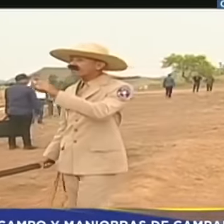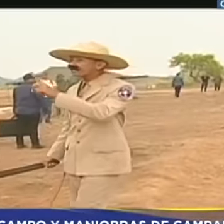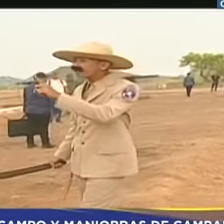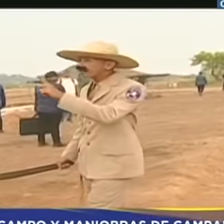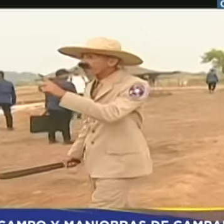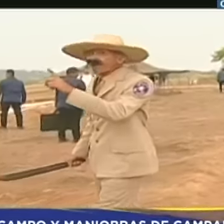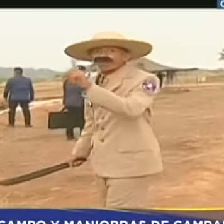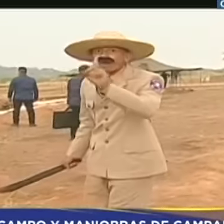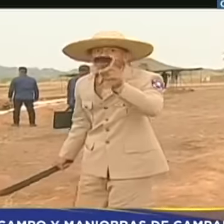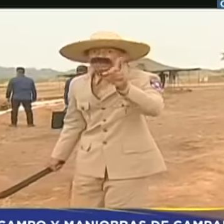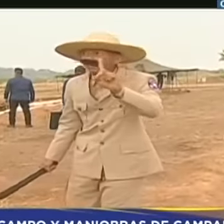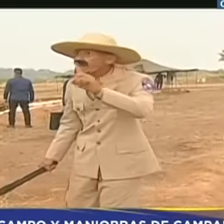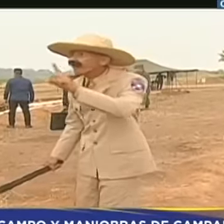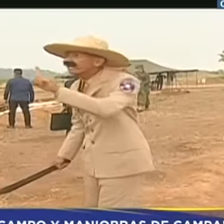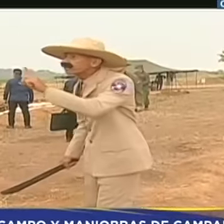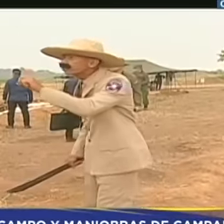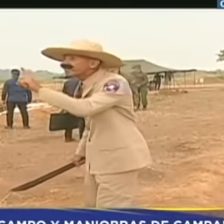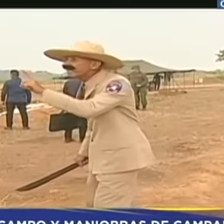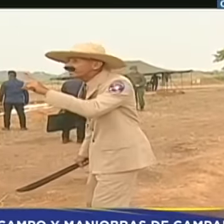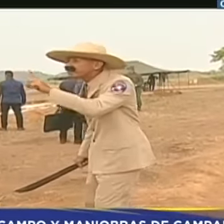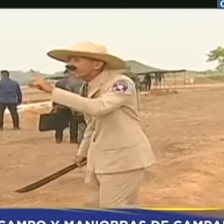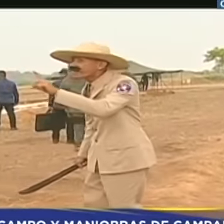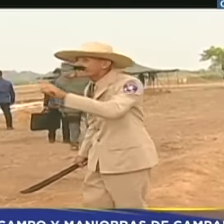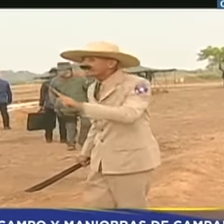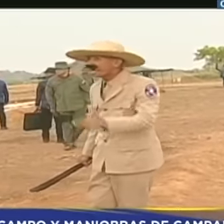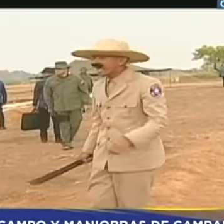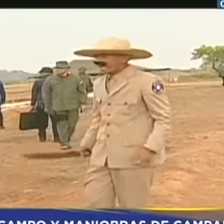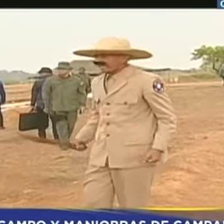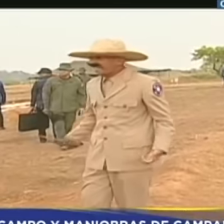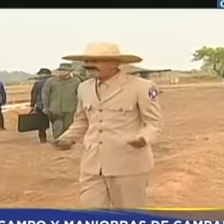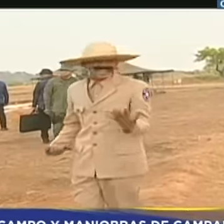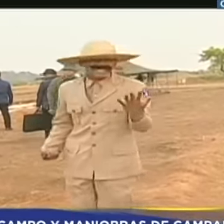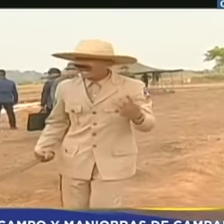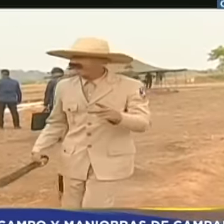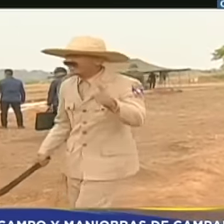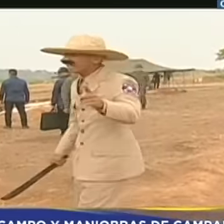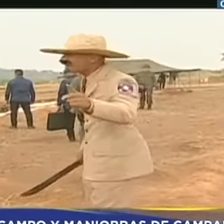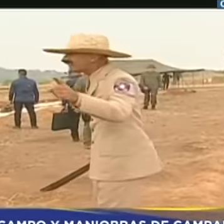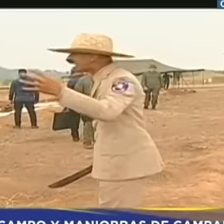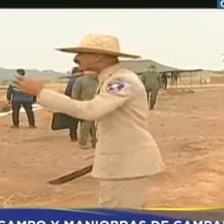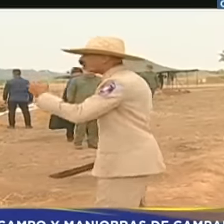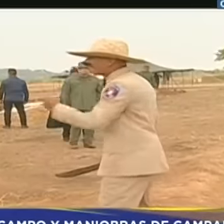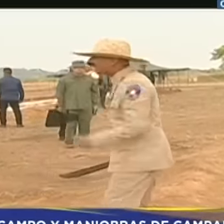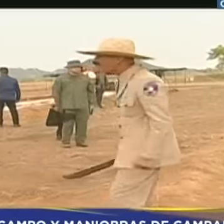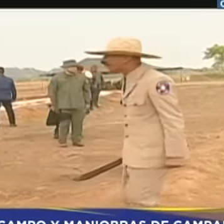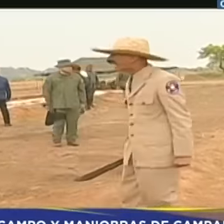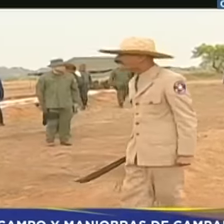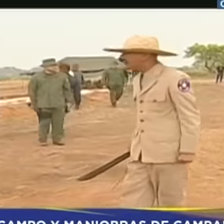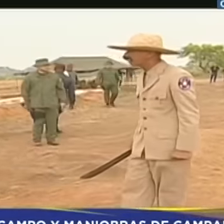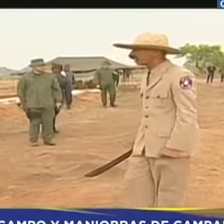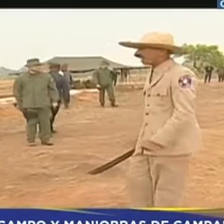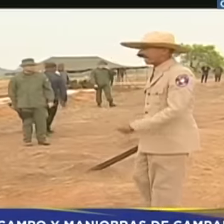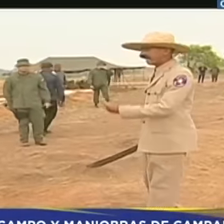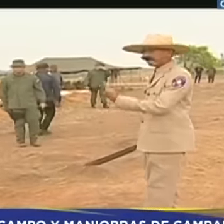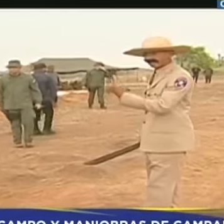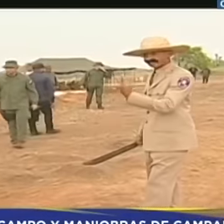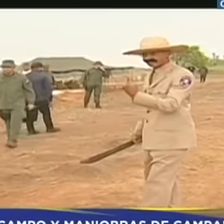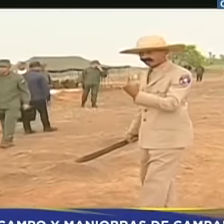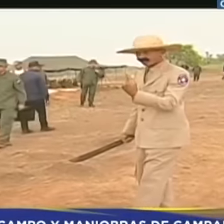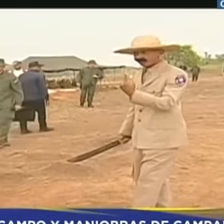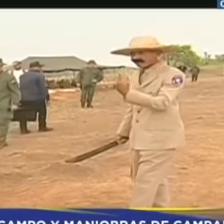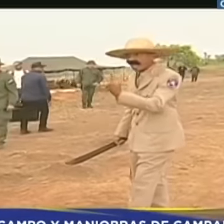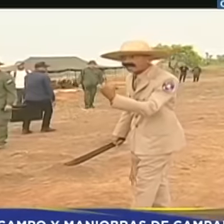En una ocasión, cuando ya no podía sostener la ciudad de Barinas, dejé que la fuerza adversaria tomara la capital.